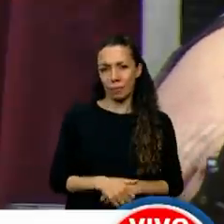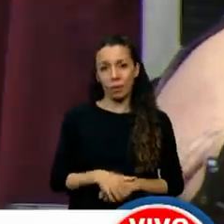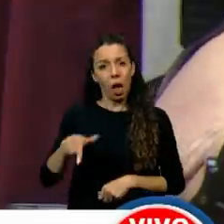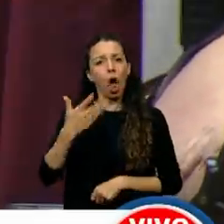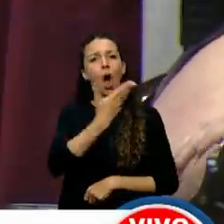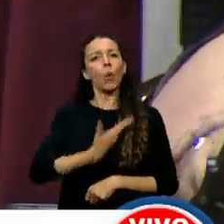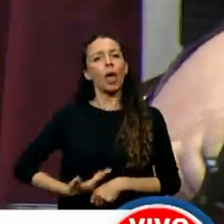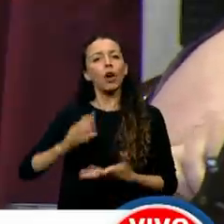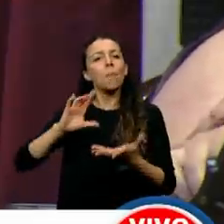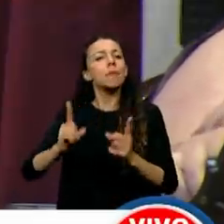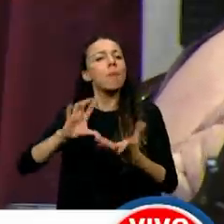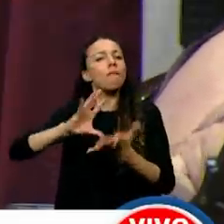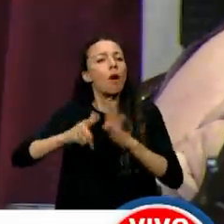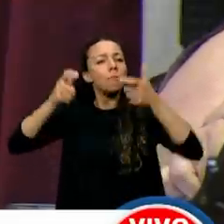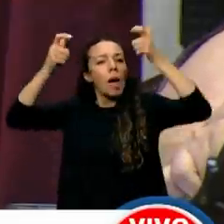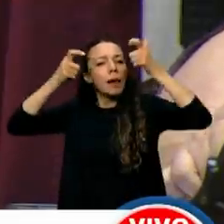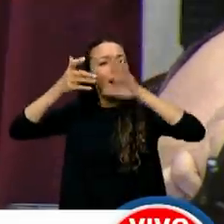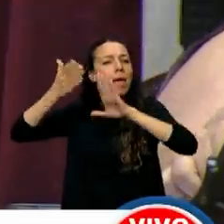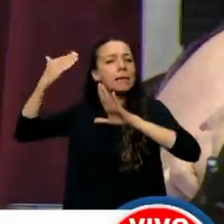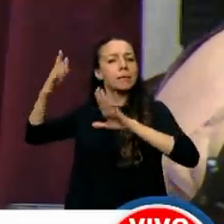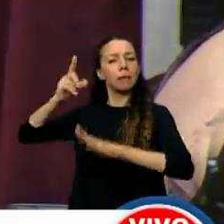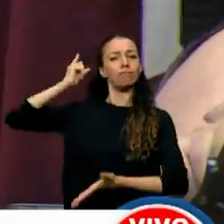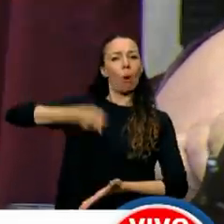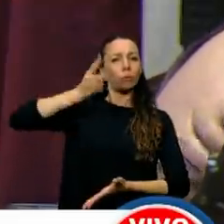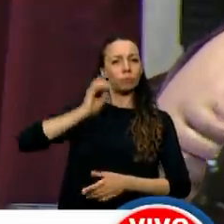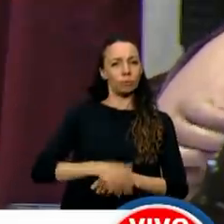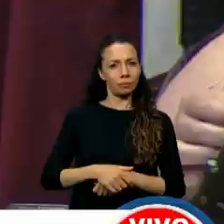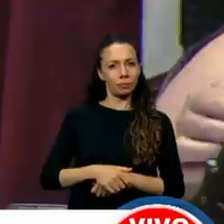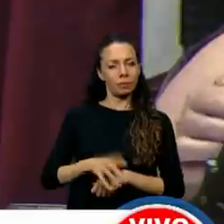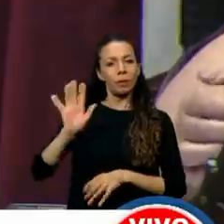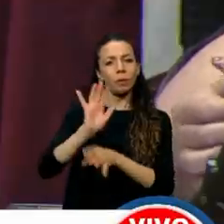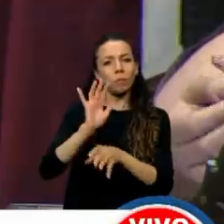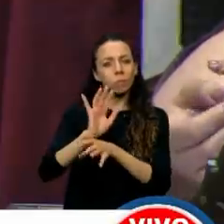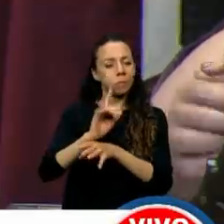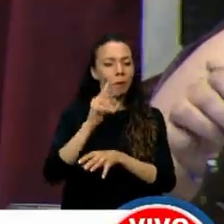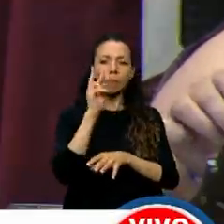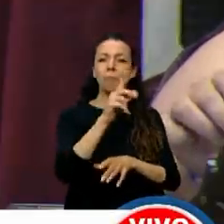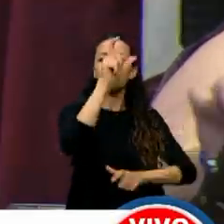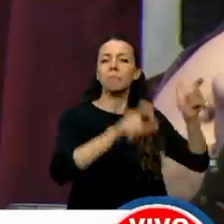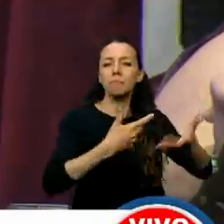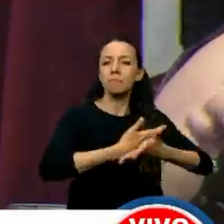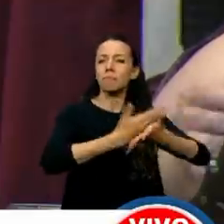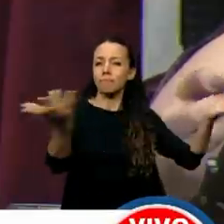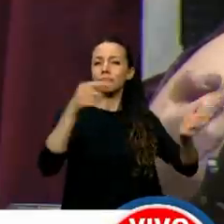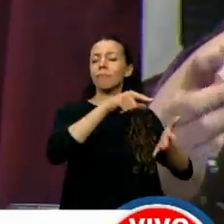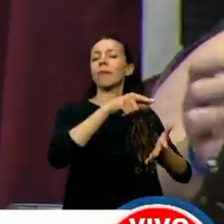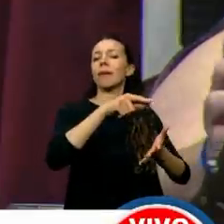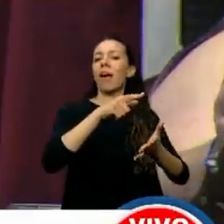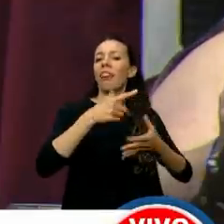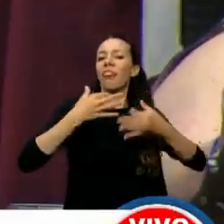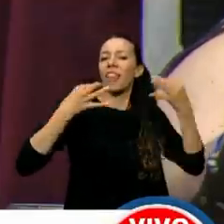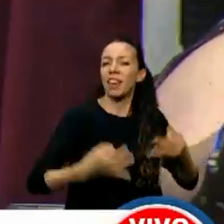absolutistas ignora la modernidad ignora la republica ignora los frenos y